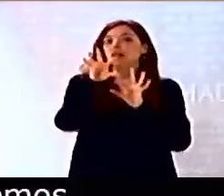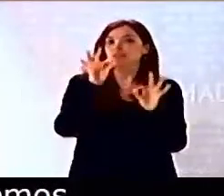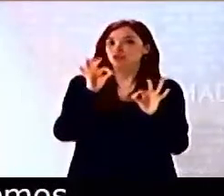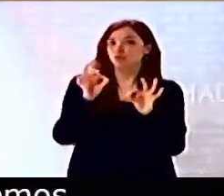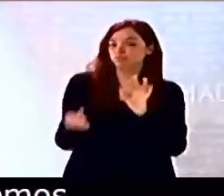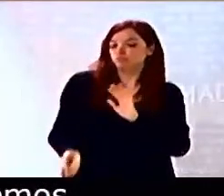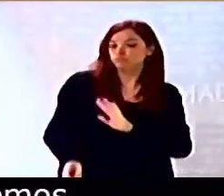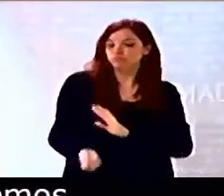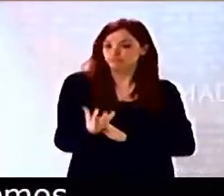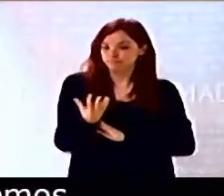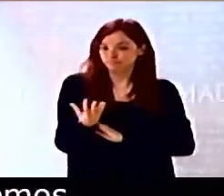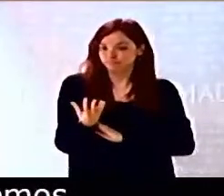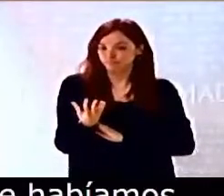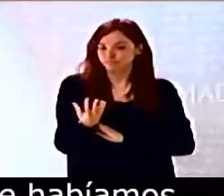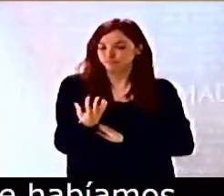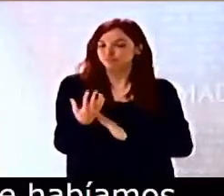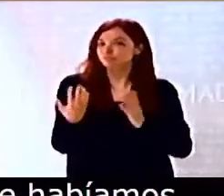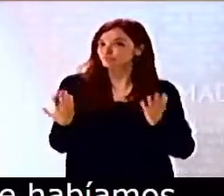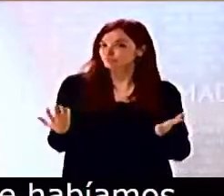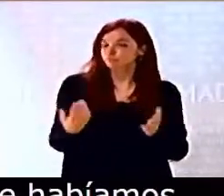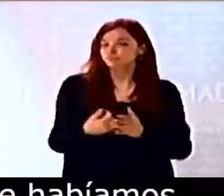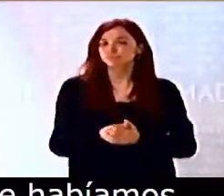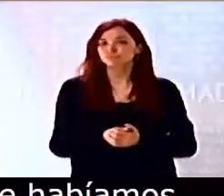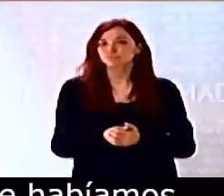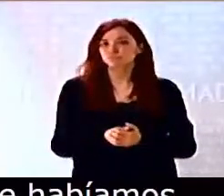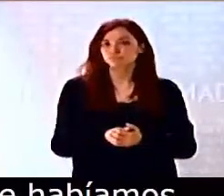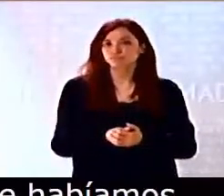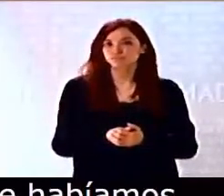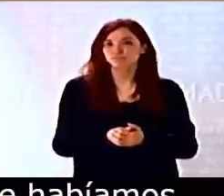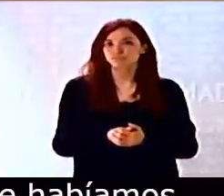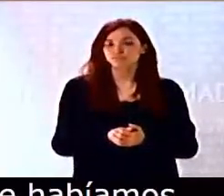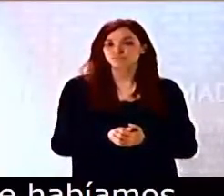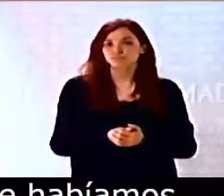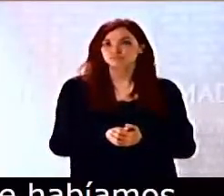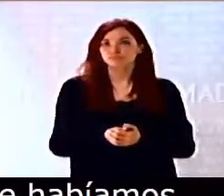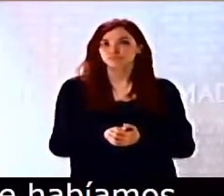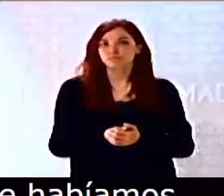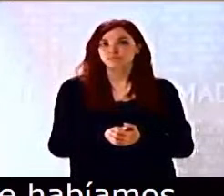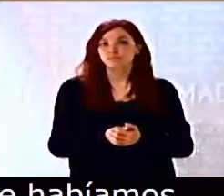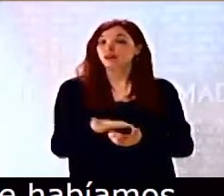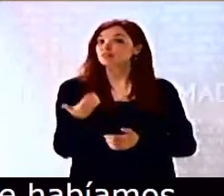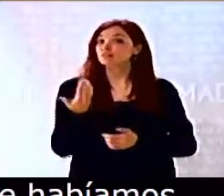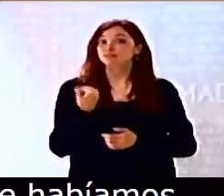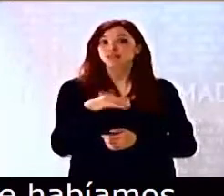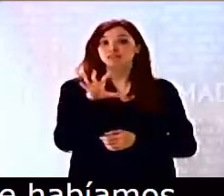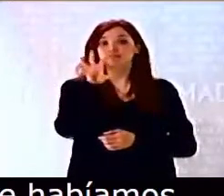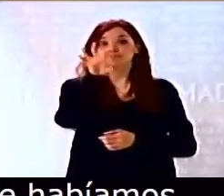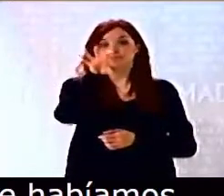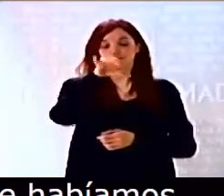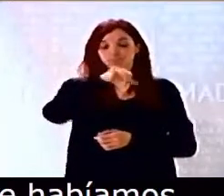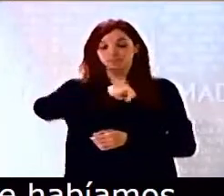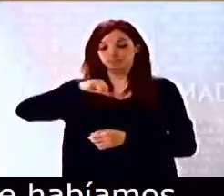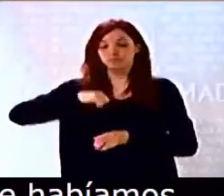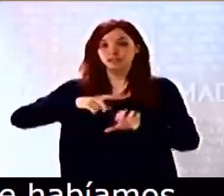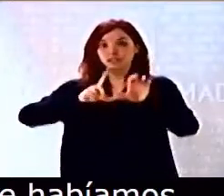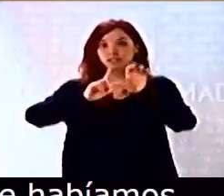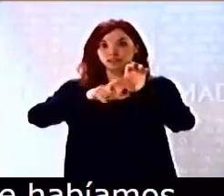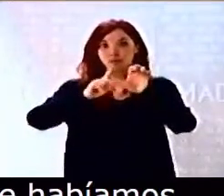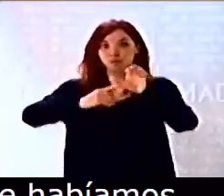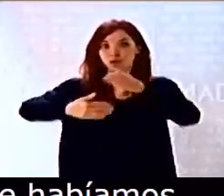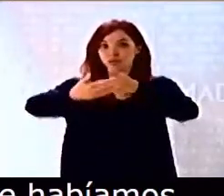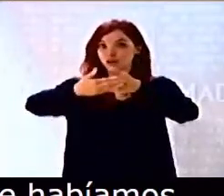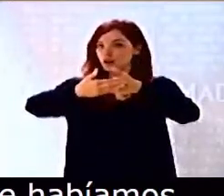que era hacer decaer la perimetración de la Comunidad Autónoma de